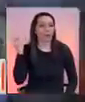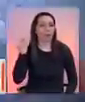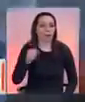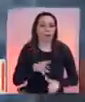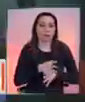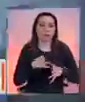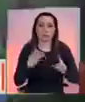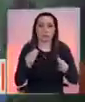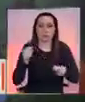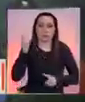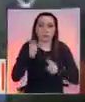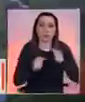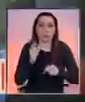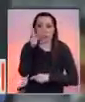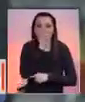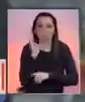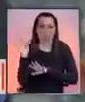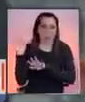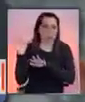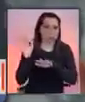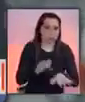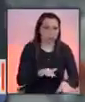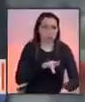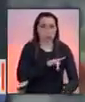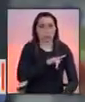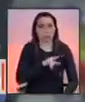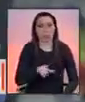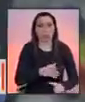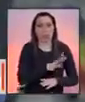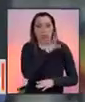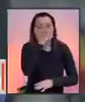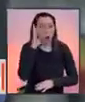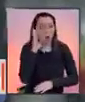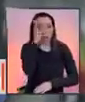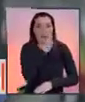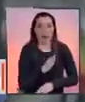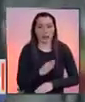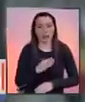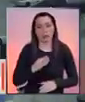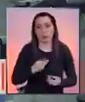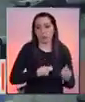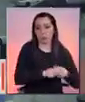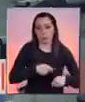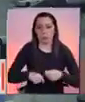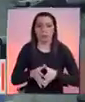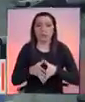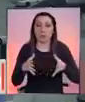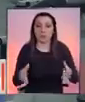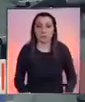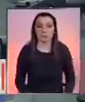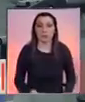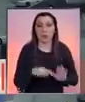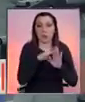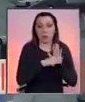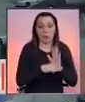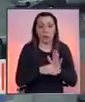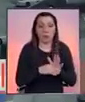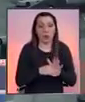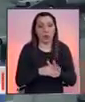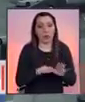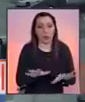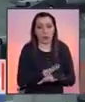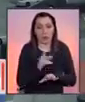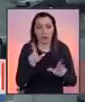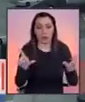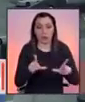gran cantidad de brasileños al país. Todo lo que tuviera los colores de Brasil era grito y plata. Era un programa que marcó época, que